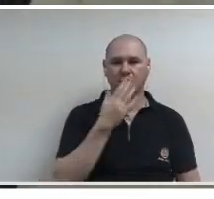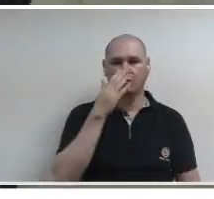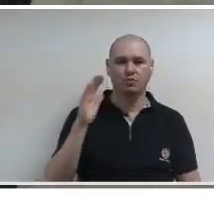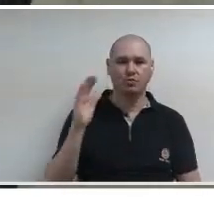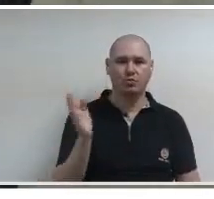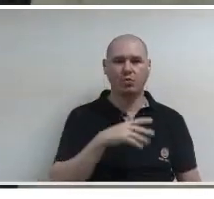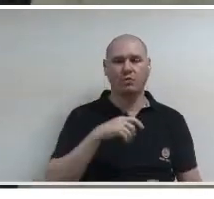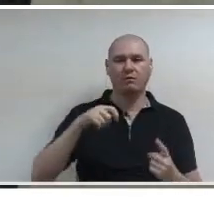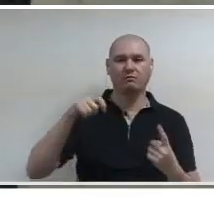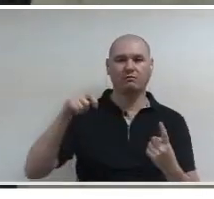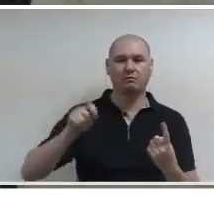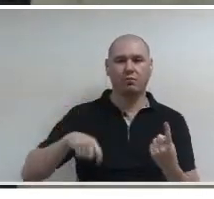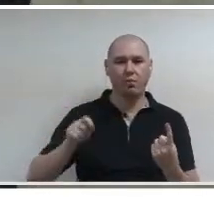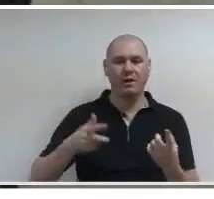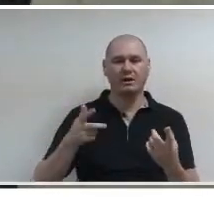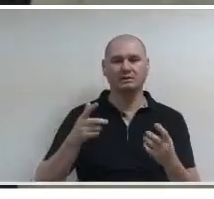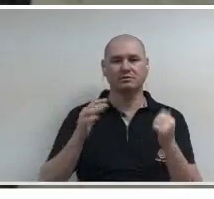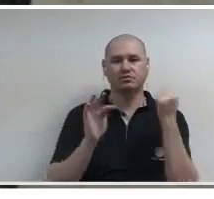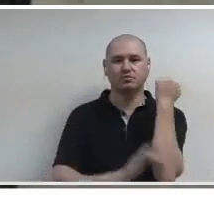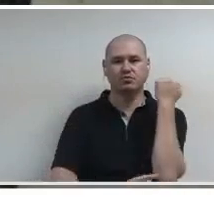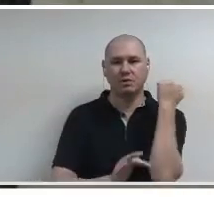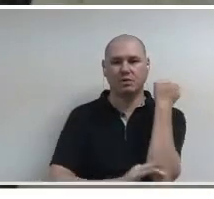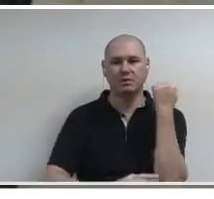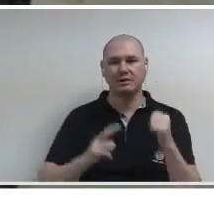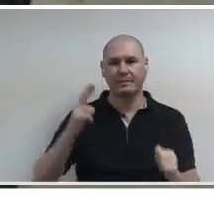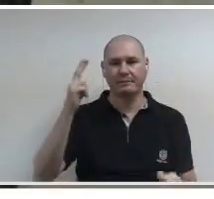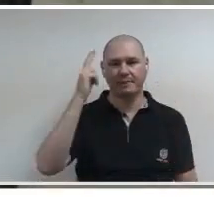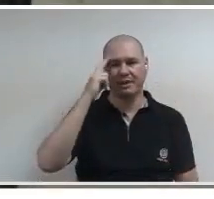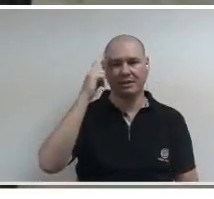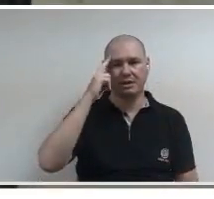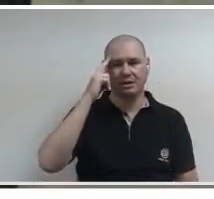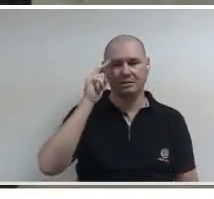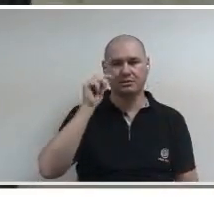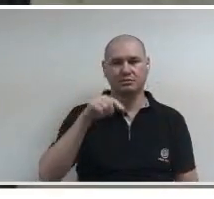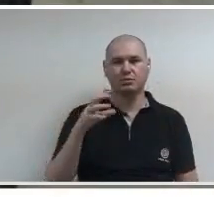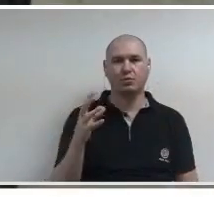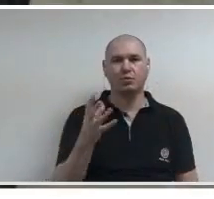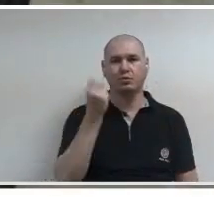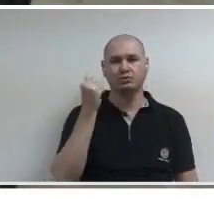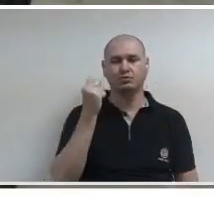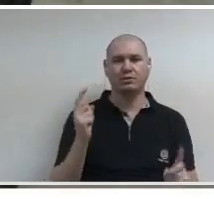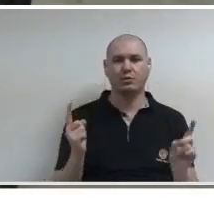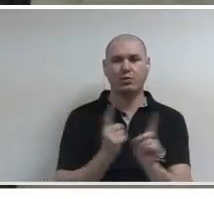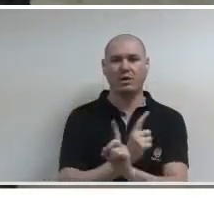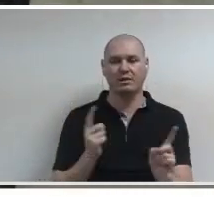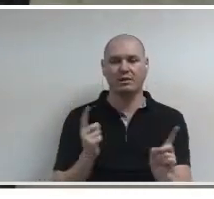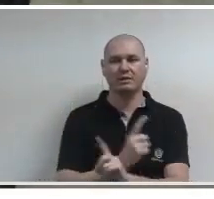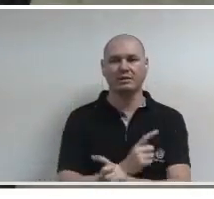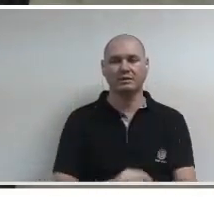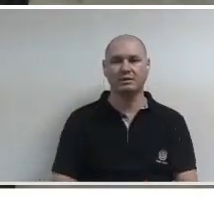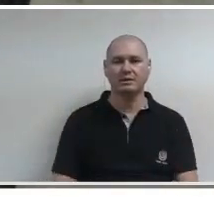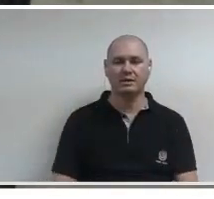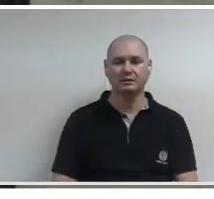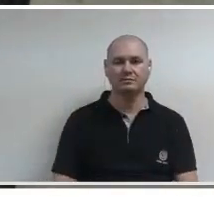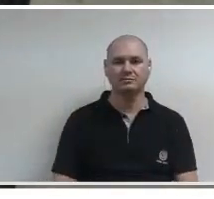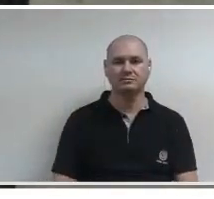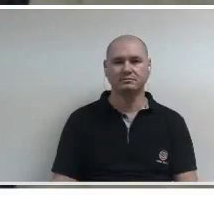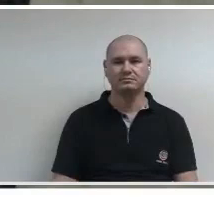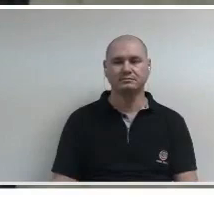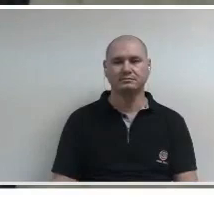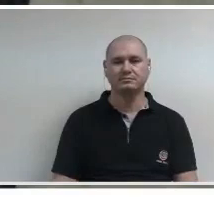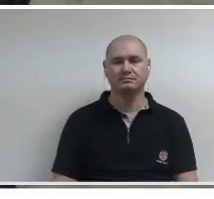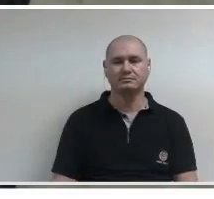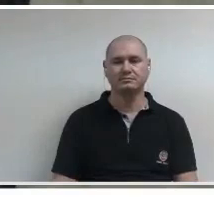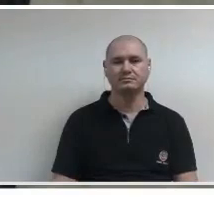funcionarios, a cuadrilla. que se respete Oye, se en la toña va en que cuadrilla, el funcionario, piso de cuadrilla en todos los toñe respeta juzgados y que todos los pe